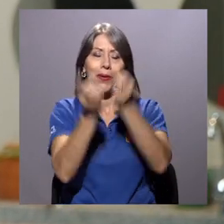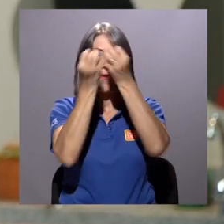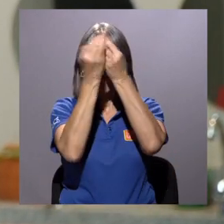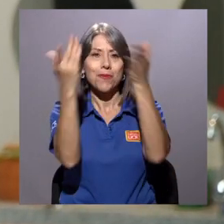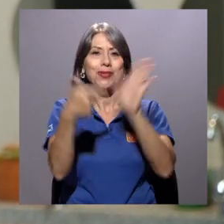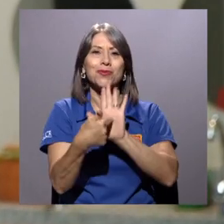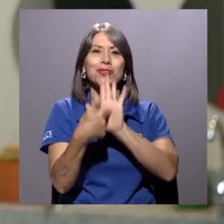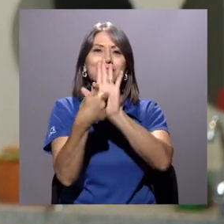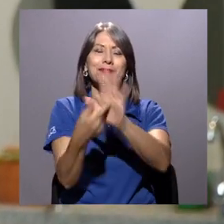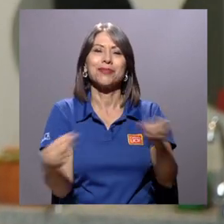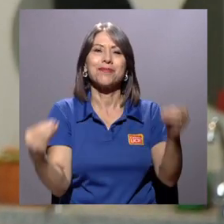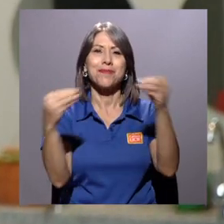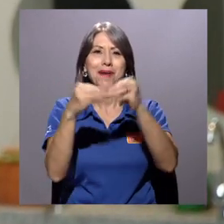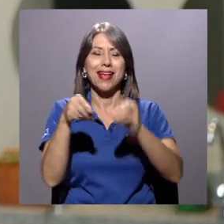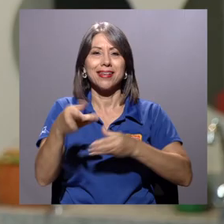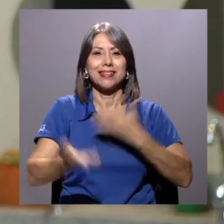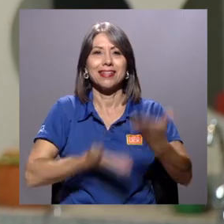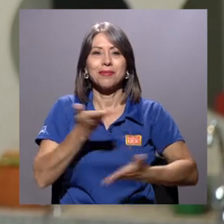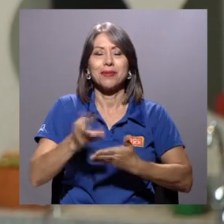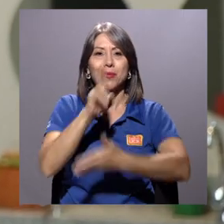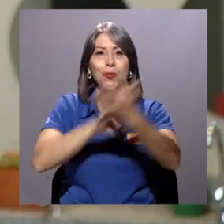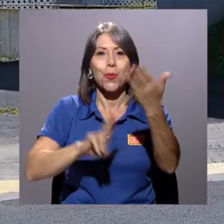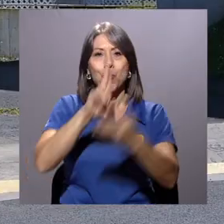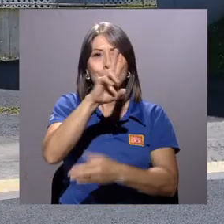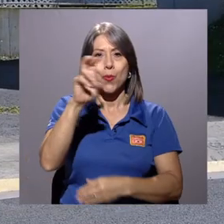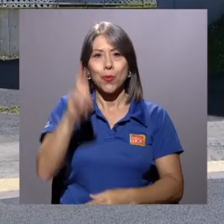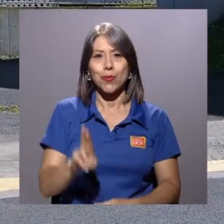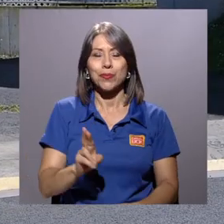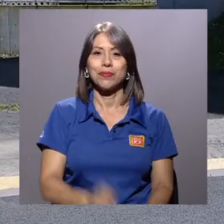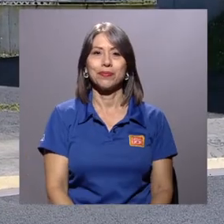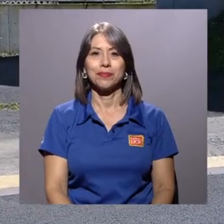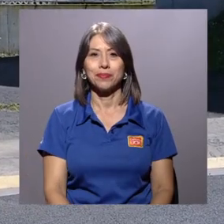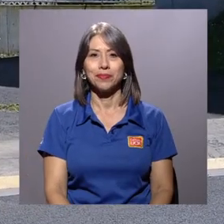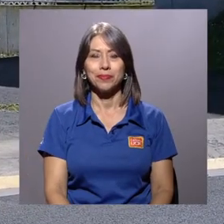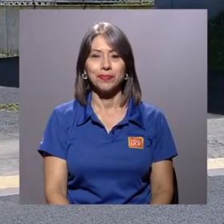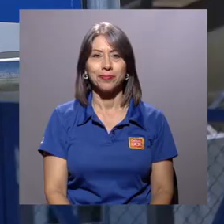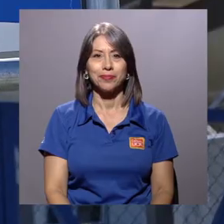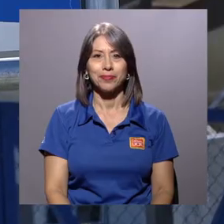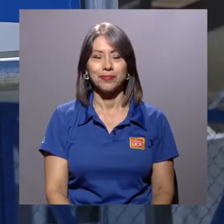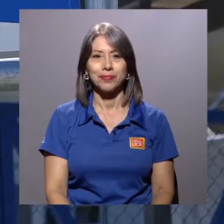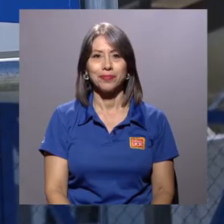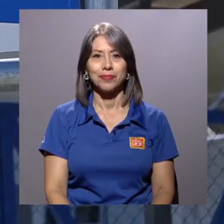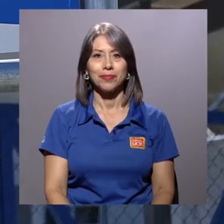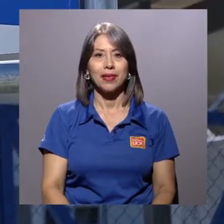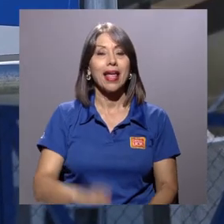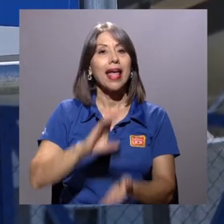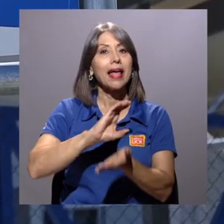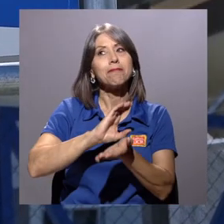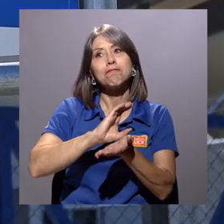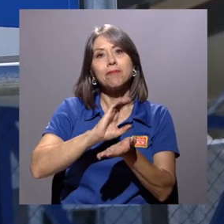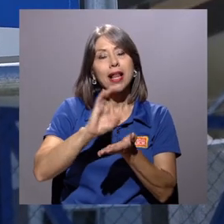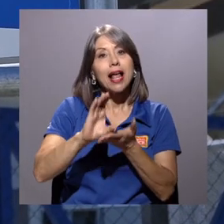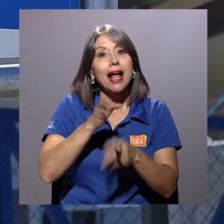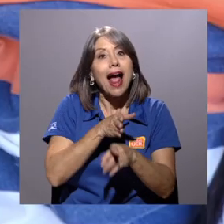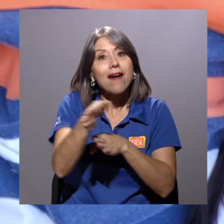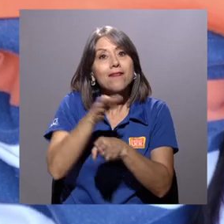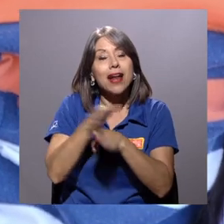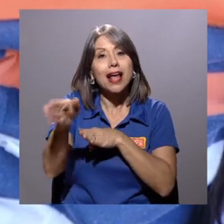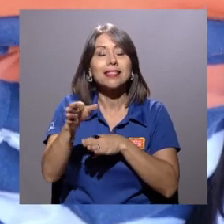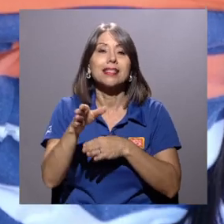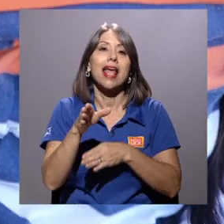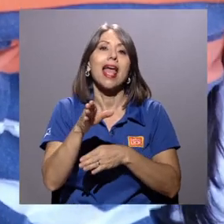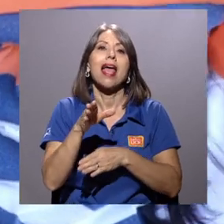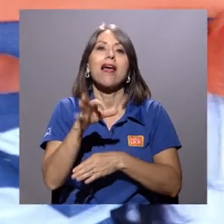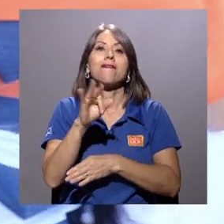les mostramos más sobre este servicio que da la Universidad de Costa Rica. Curso las carreras de Filología